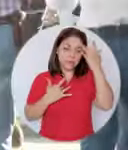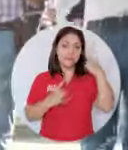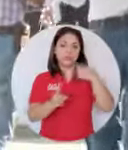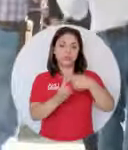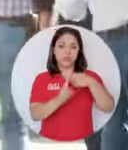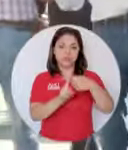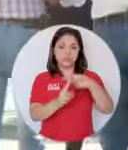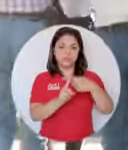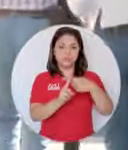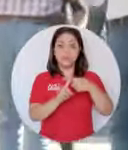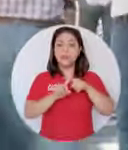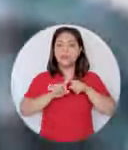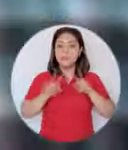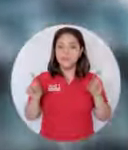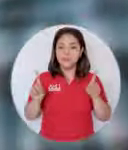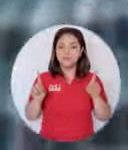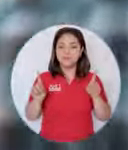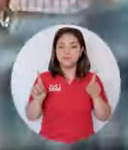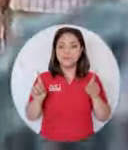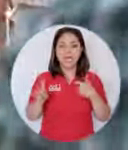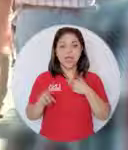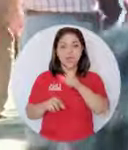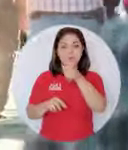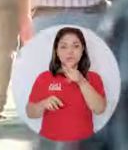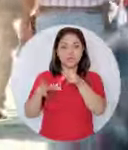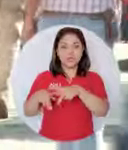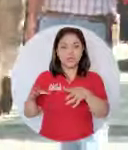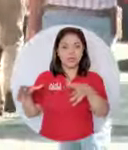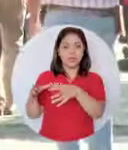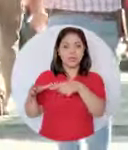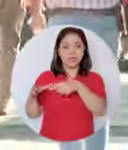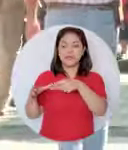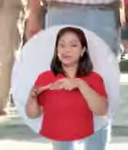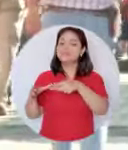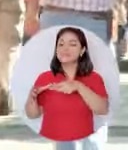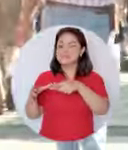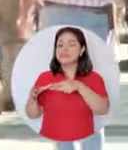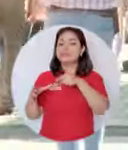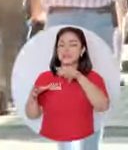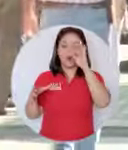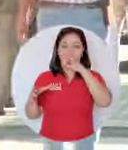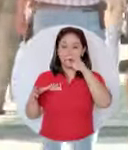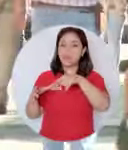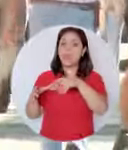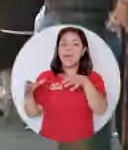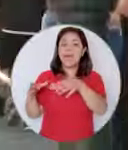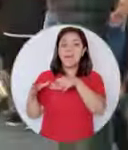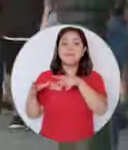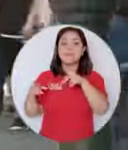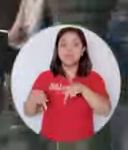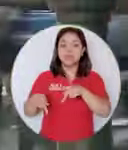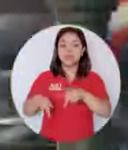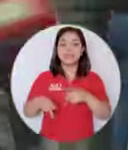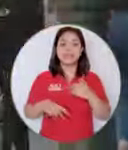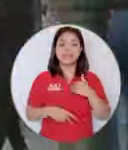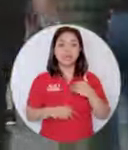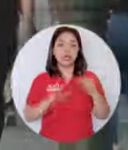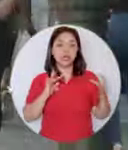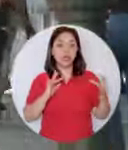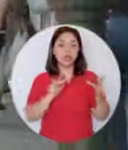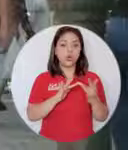positivo. Sin embargo, tenemos que saber de que el otro grupo no lo podemos olvidar. Y el grupo de personas que tuvieron